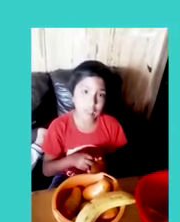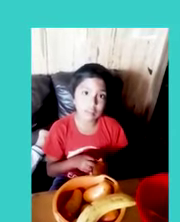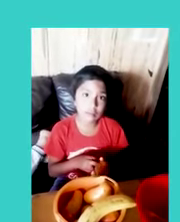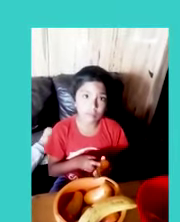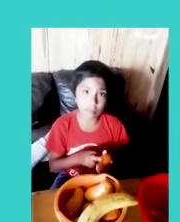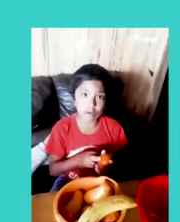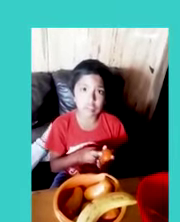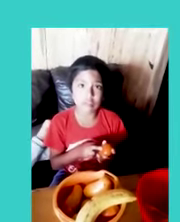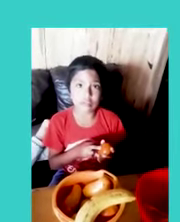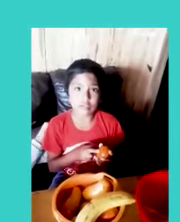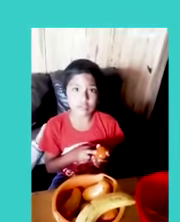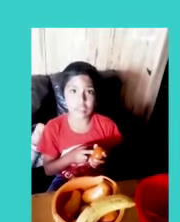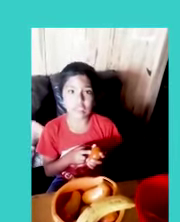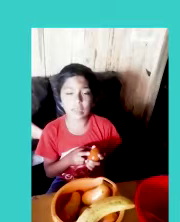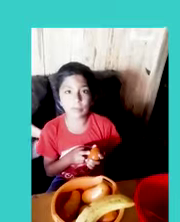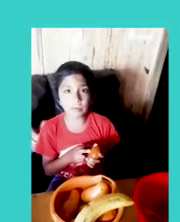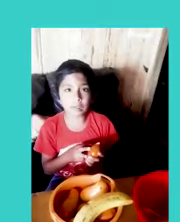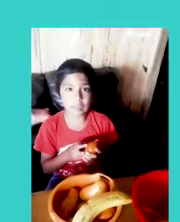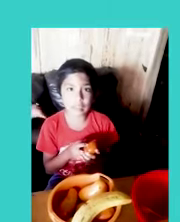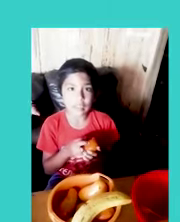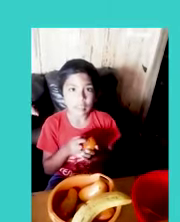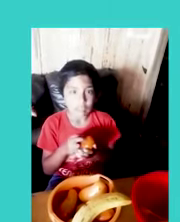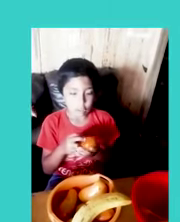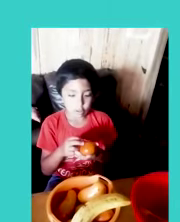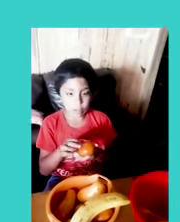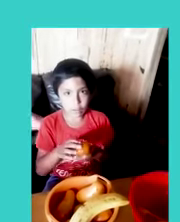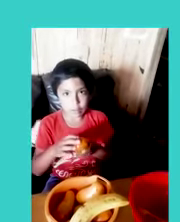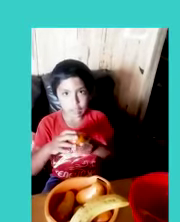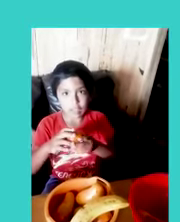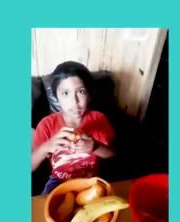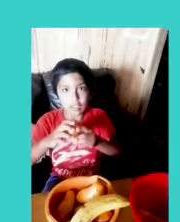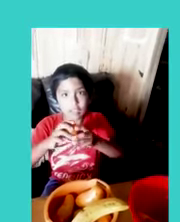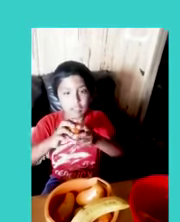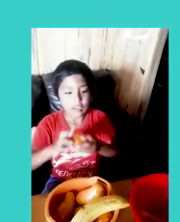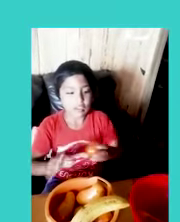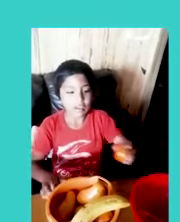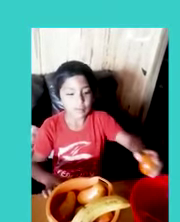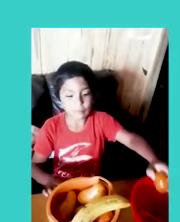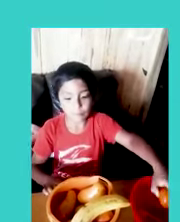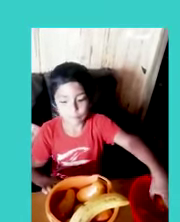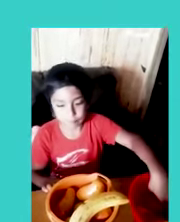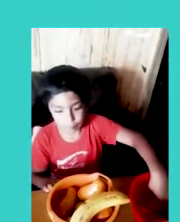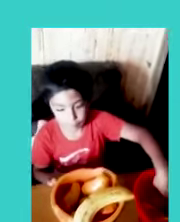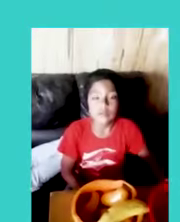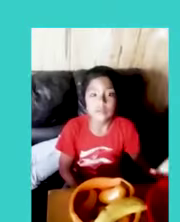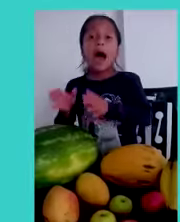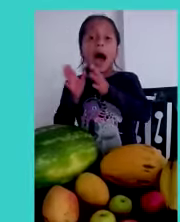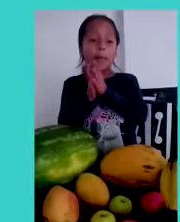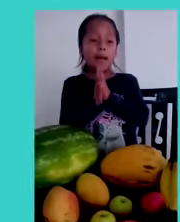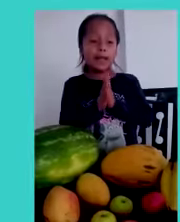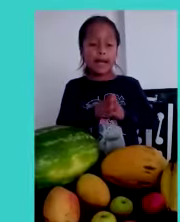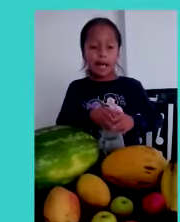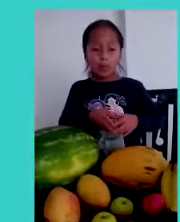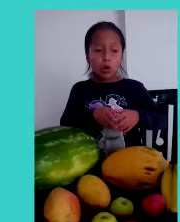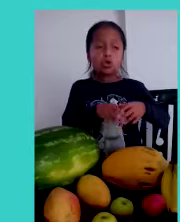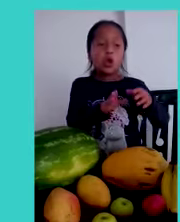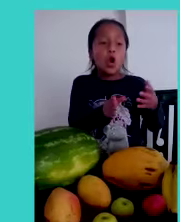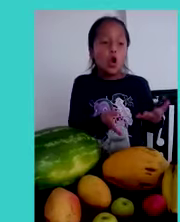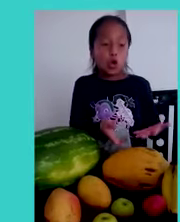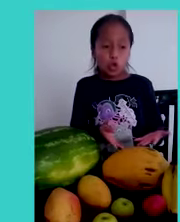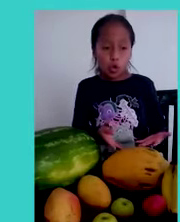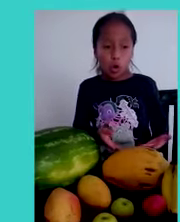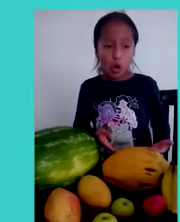permiten ir descubriendo cosas, ir descubriendo e ir creando e ir construyendo.